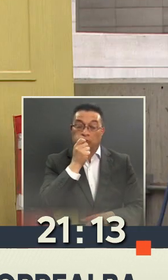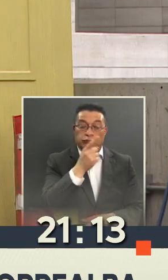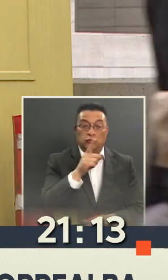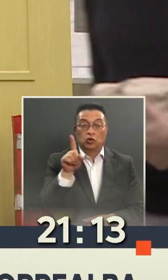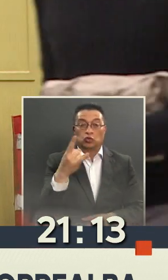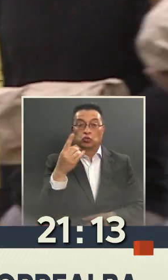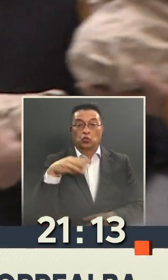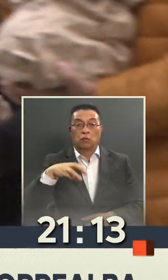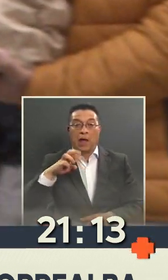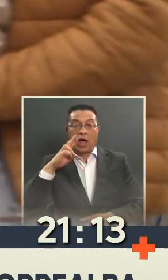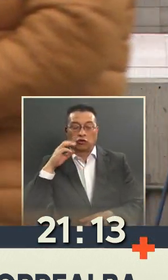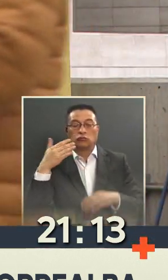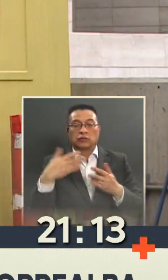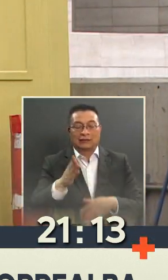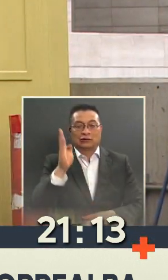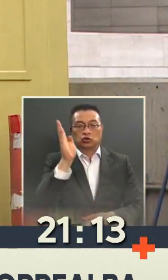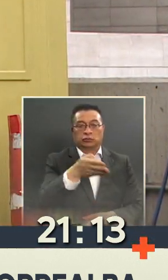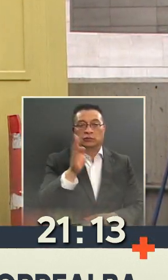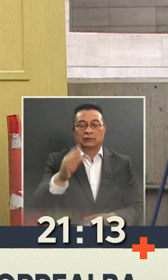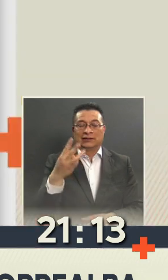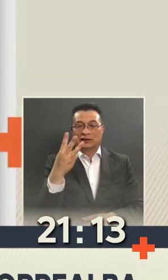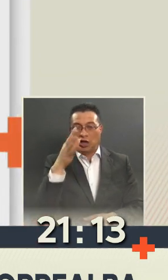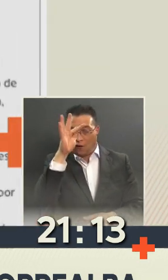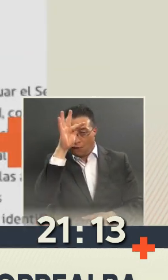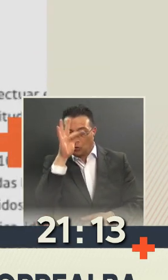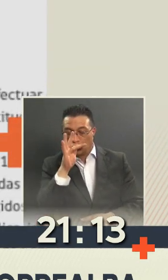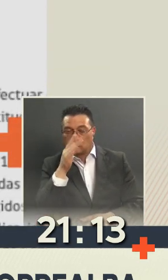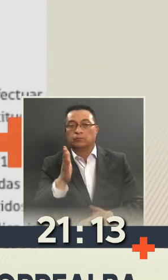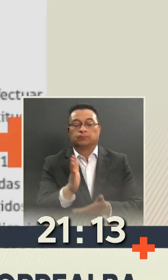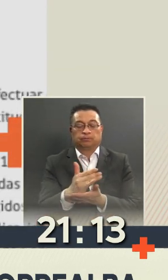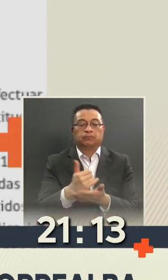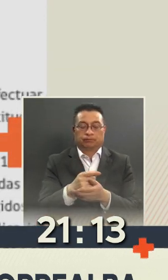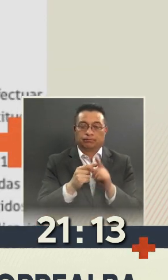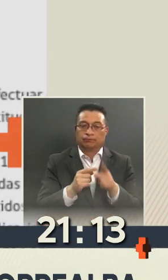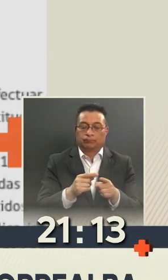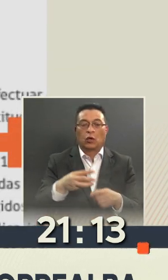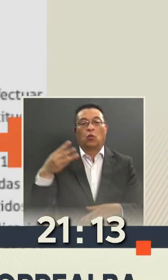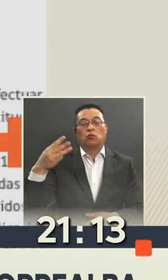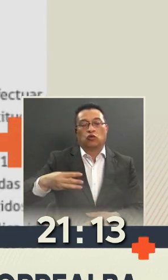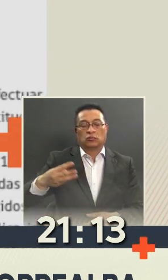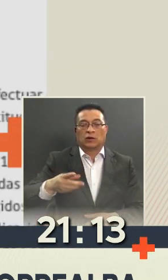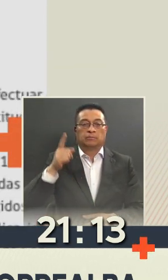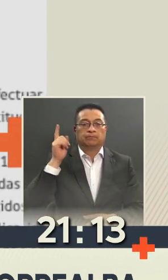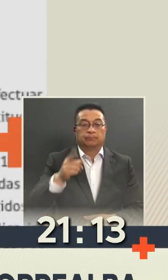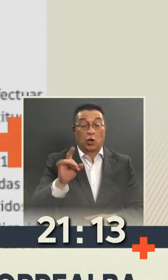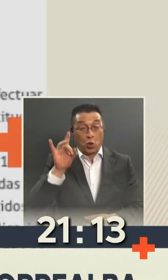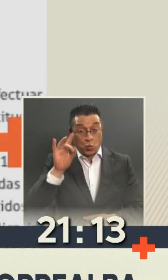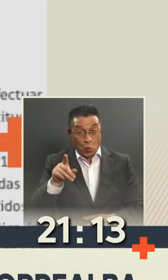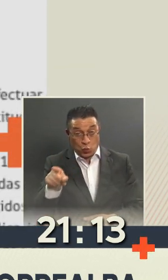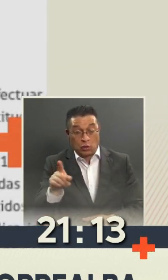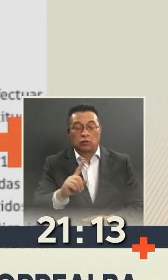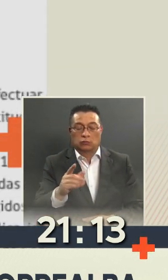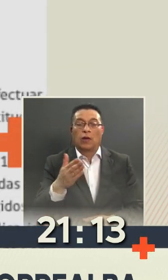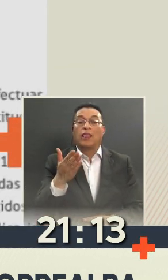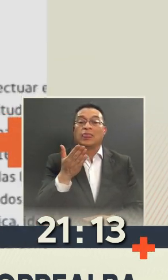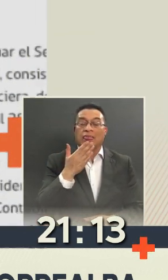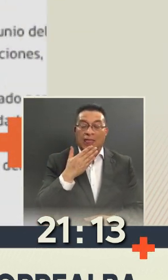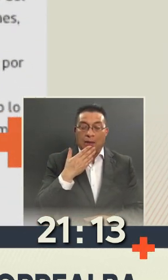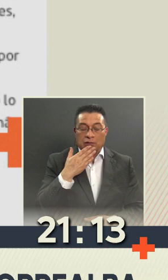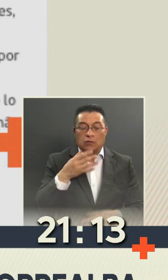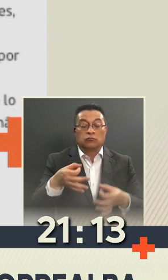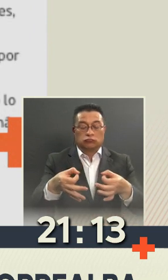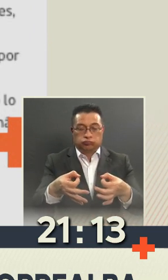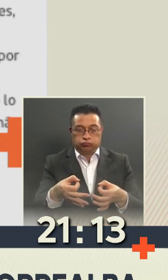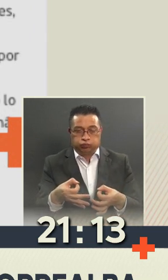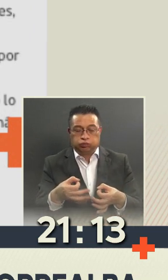que ya suspendió a 3 funcionarios han sido medidas adoptadas por la municipalidad. No es la única. También se hará una auditoría a